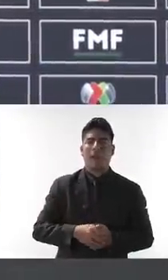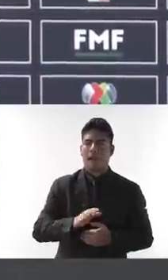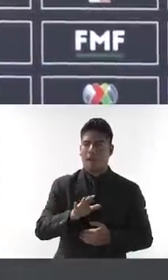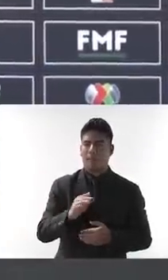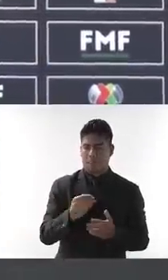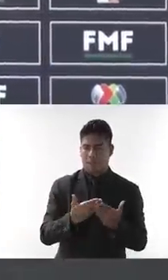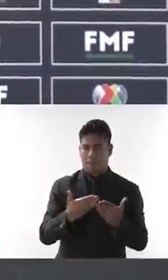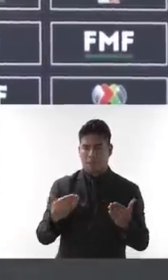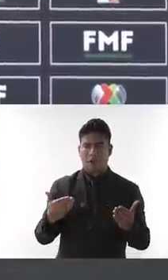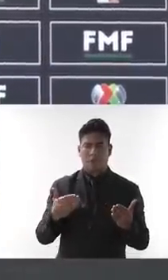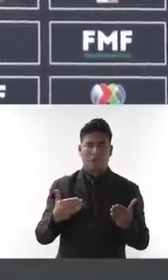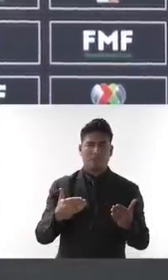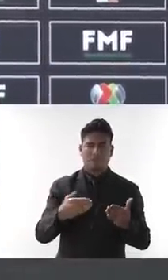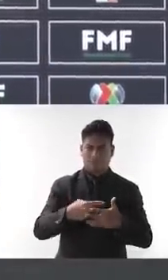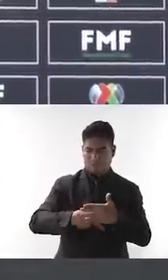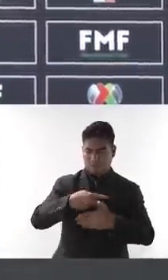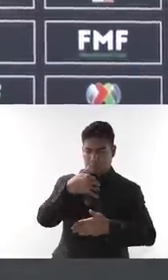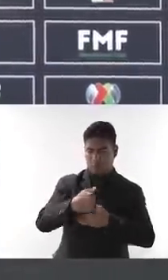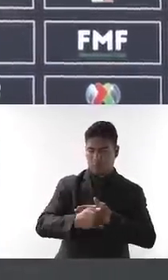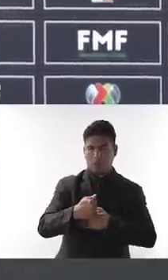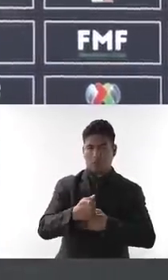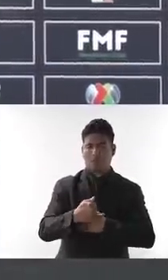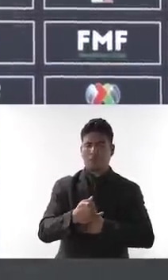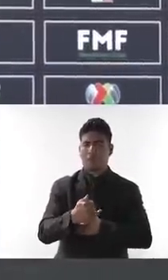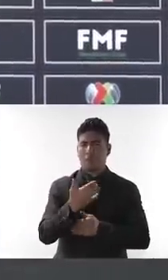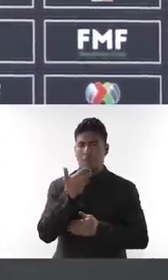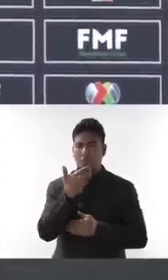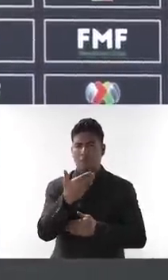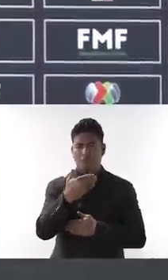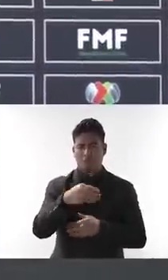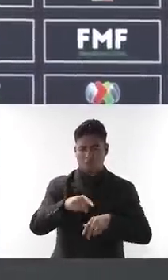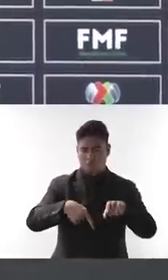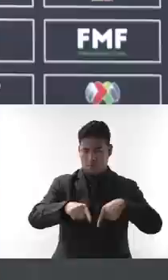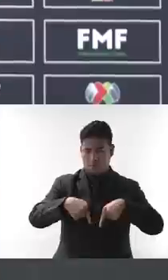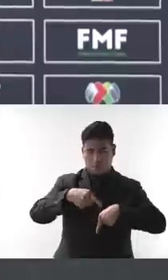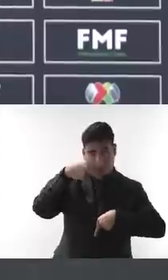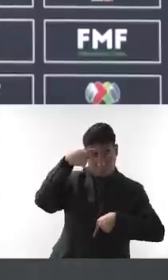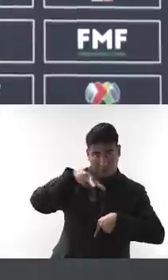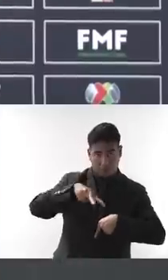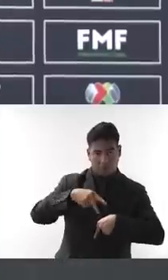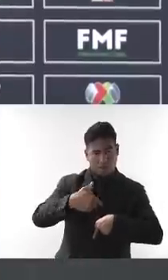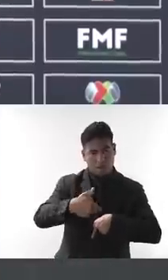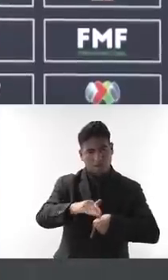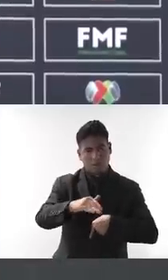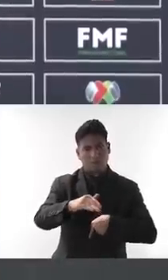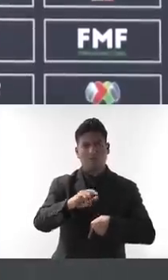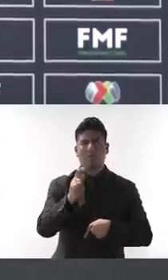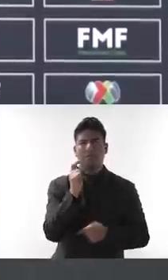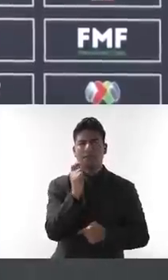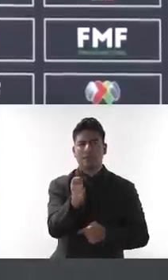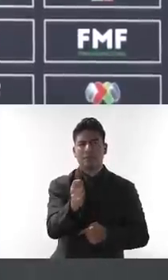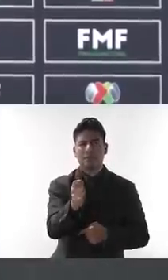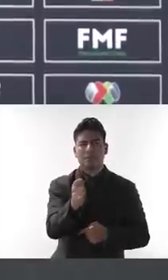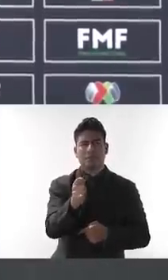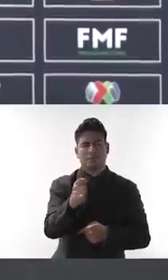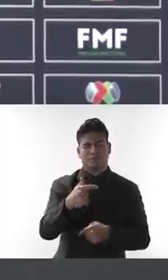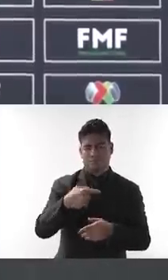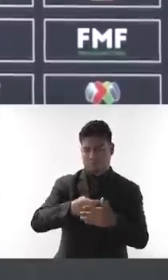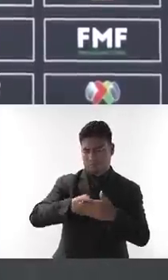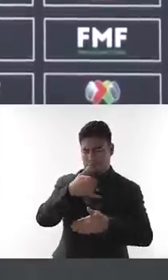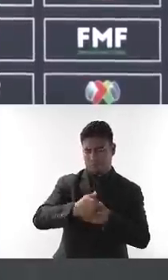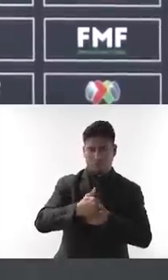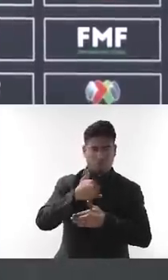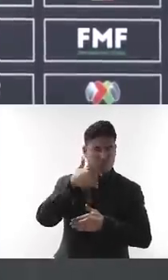dos grandes proyectos que han hecho muy bien las cosas en el fútbol mexicano en los últimos años, y me refiero a los proyectos liderados por